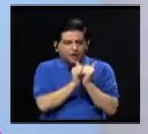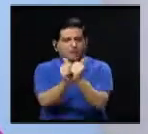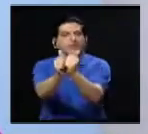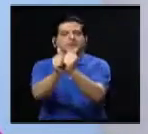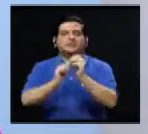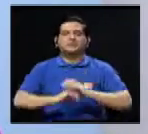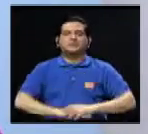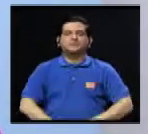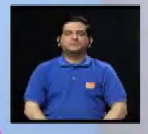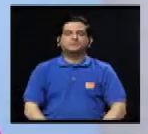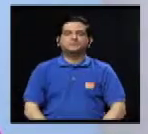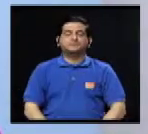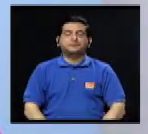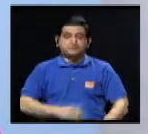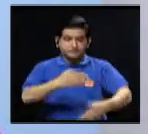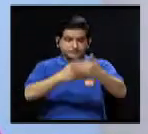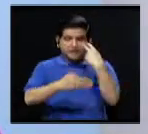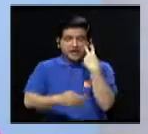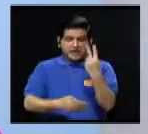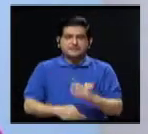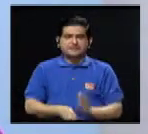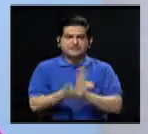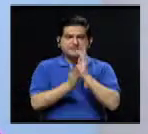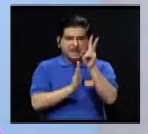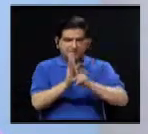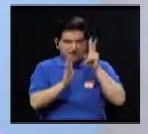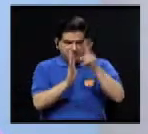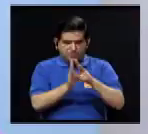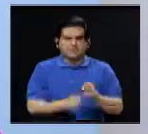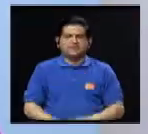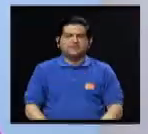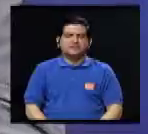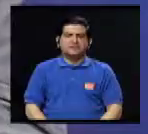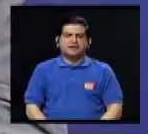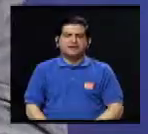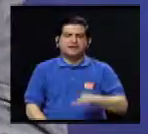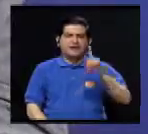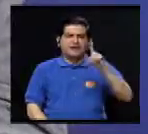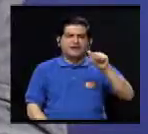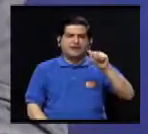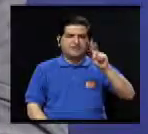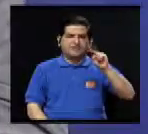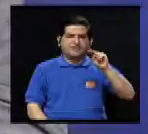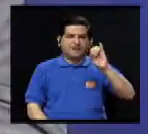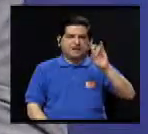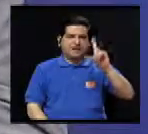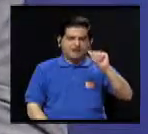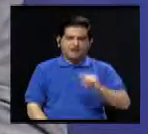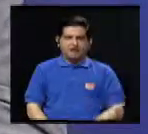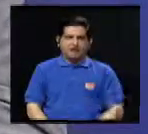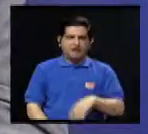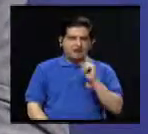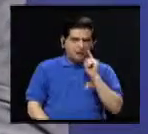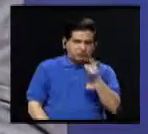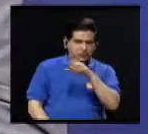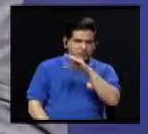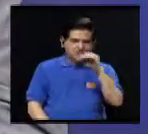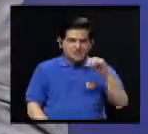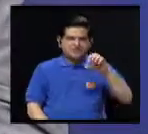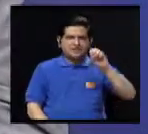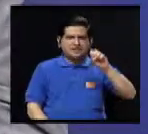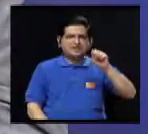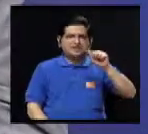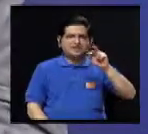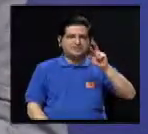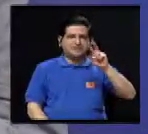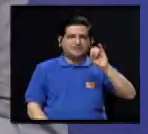ellas. Antes de ver el documental, Daniela, ¿cómo se integraron vos y